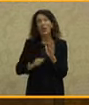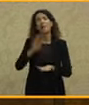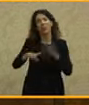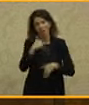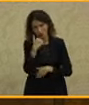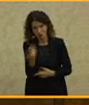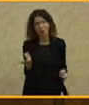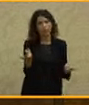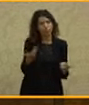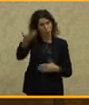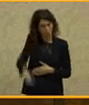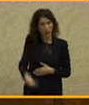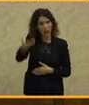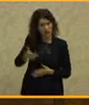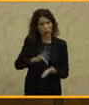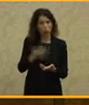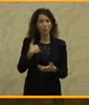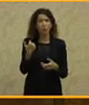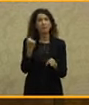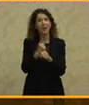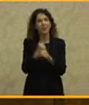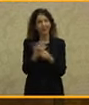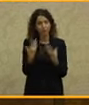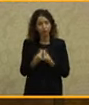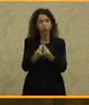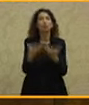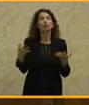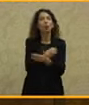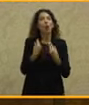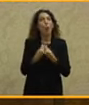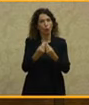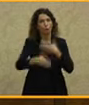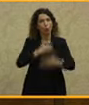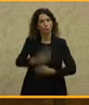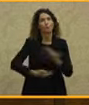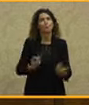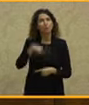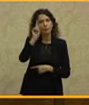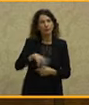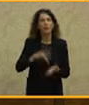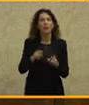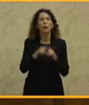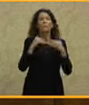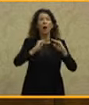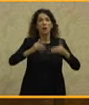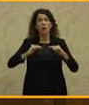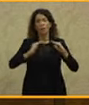se ha avanzado de forma importante, a trabajar, desde luego, todos juntos y poder, desde